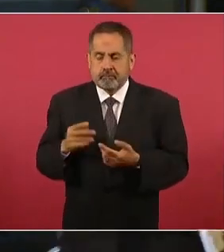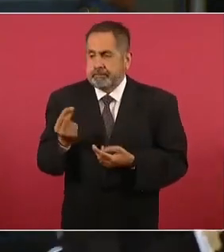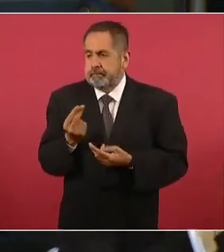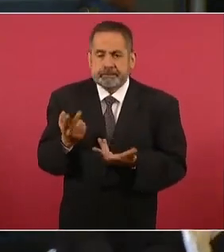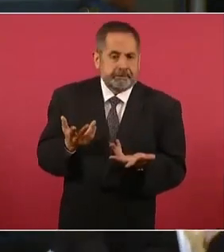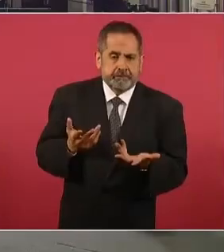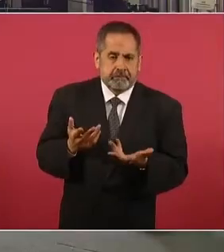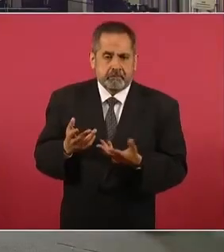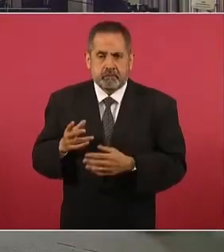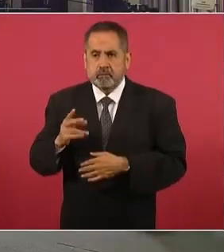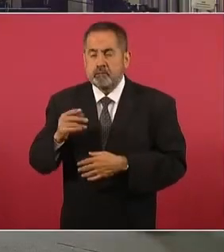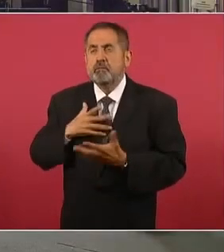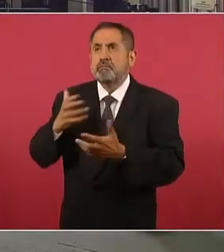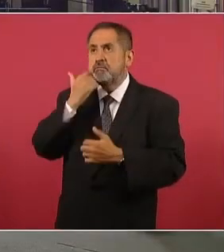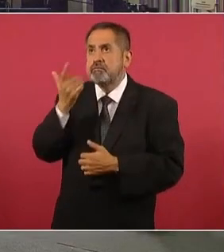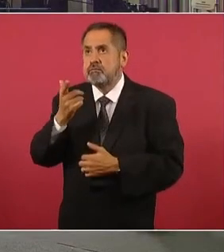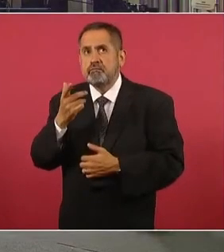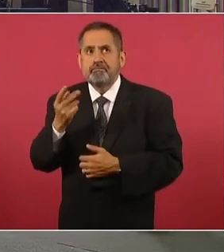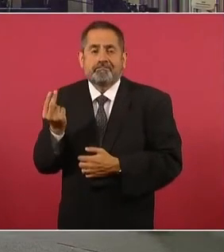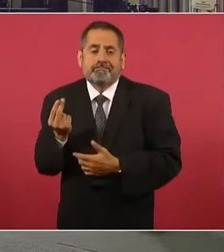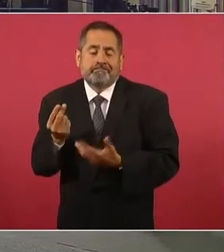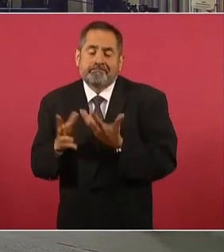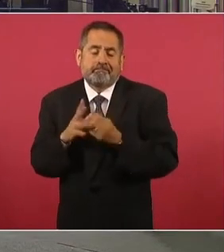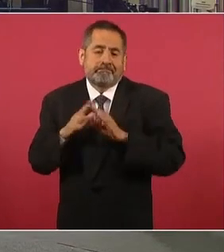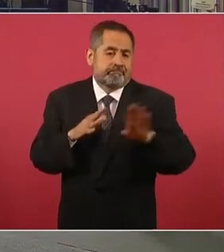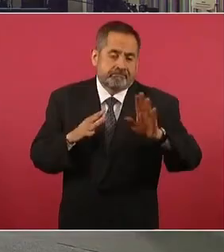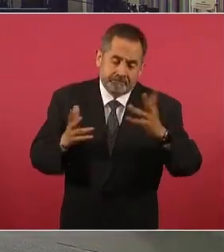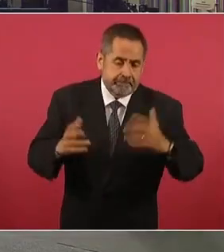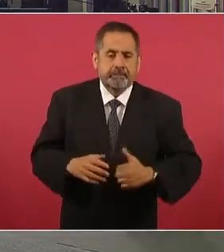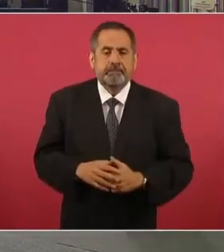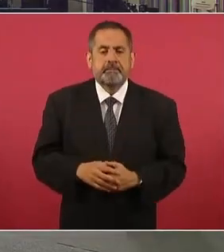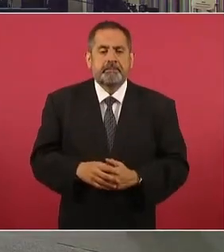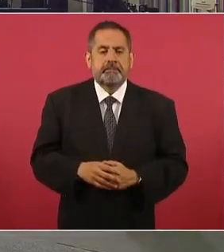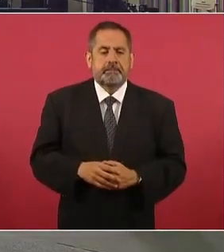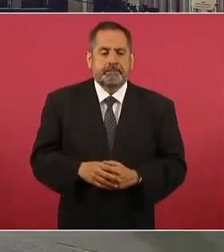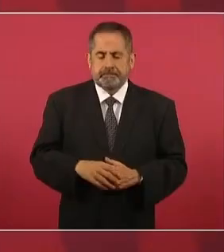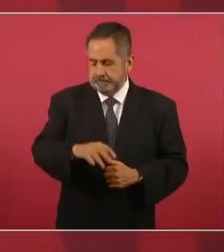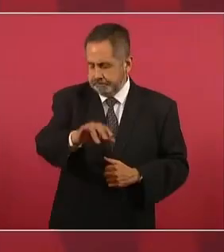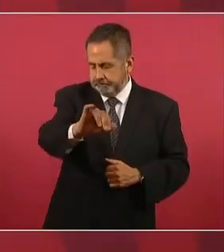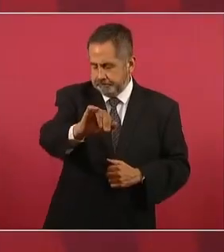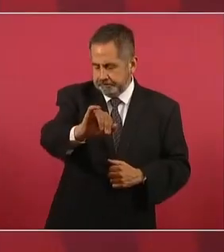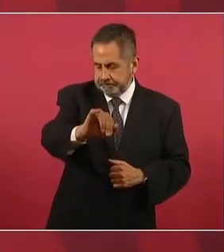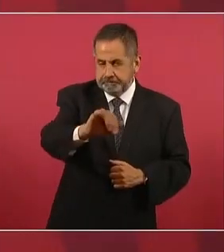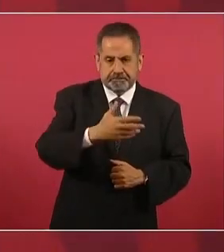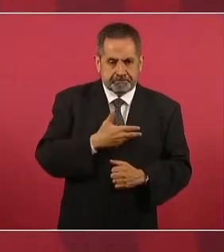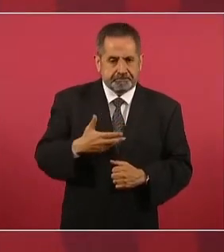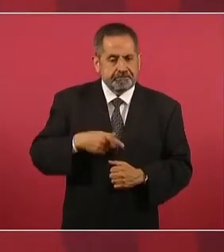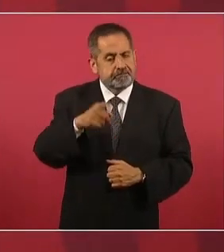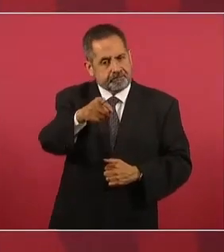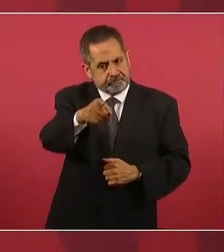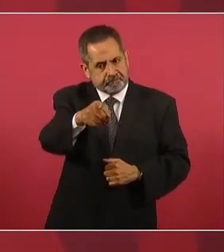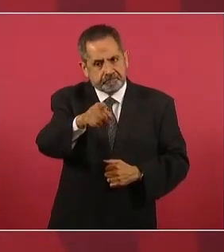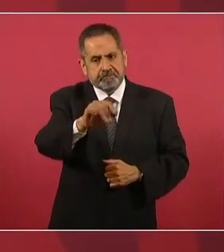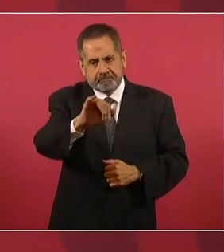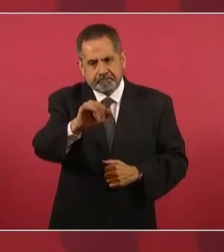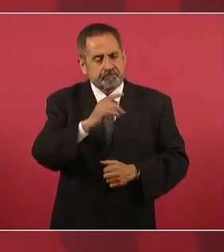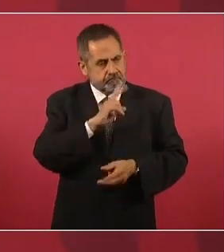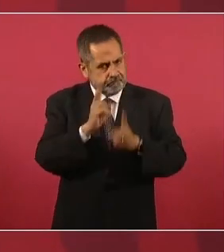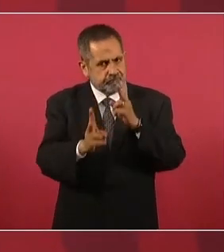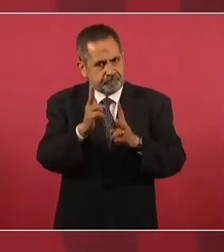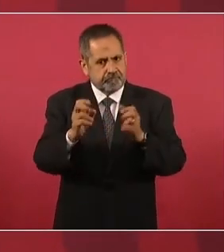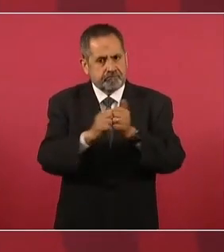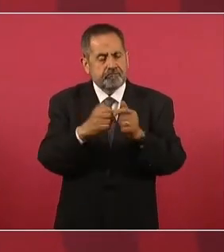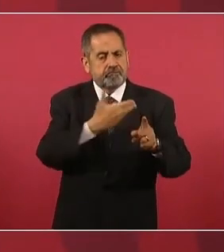presidente. Por favor. Sí, es un tema que llevo para tratar con el presidente